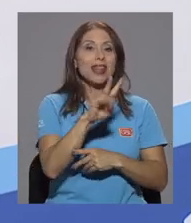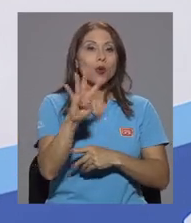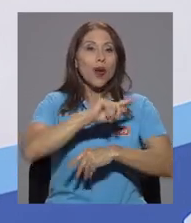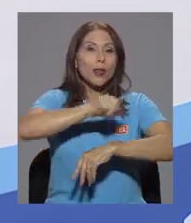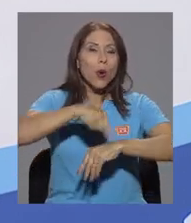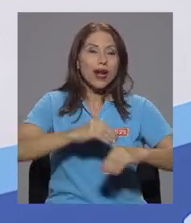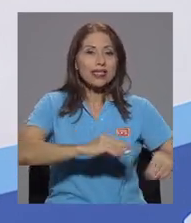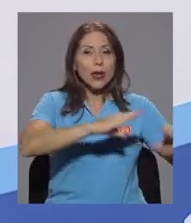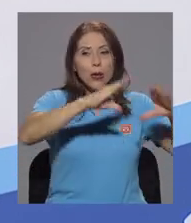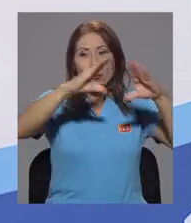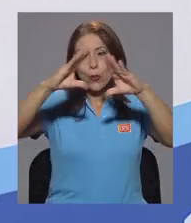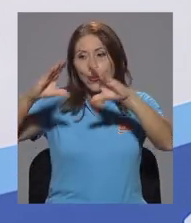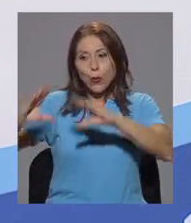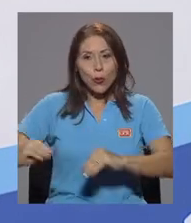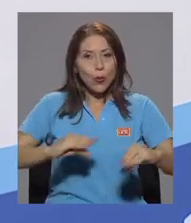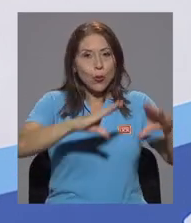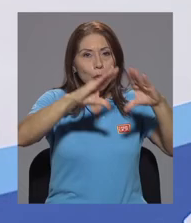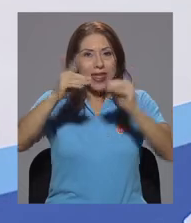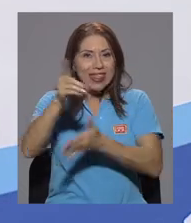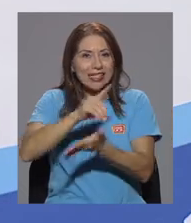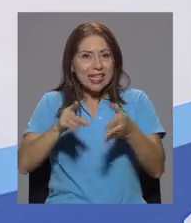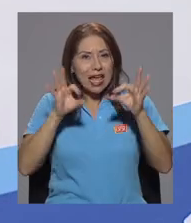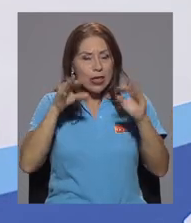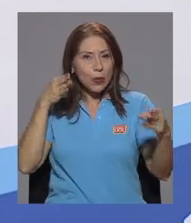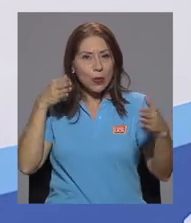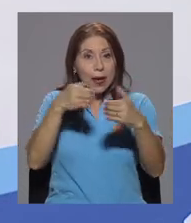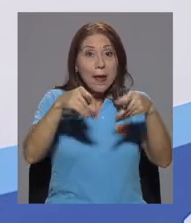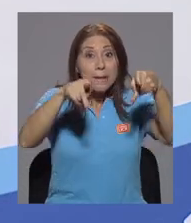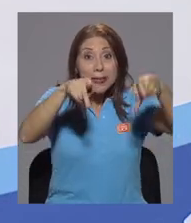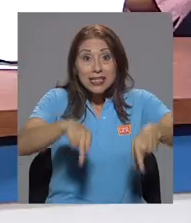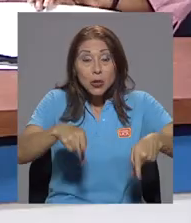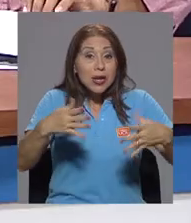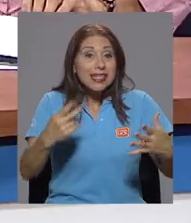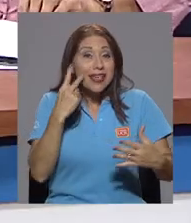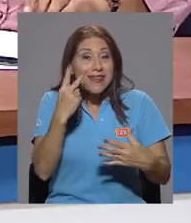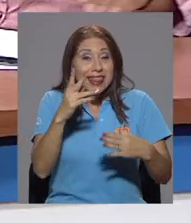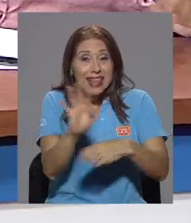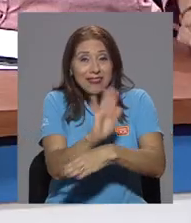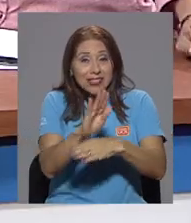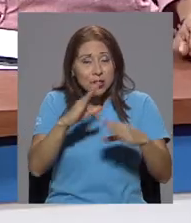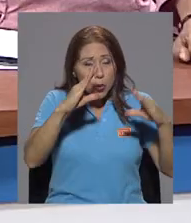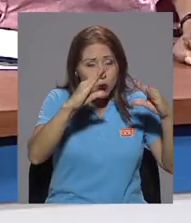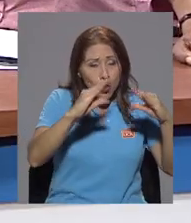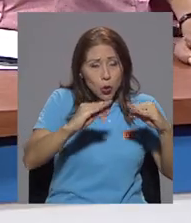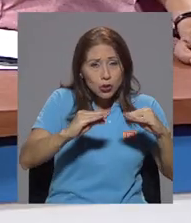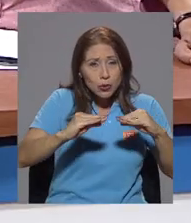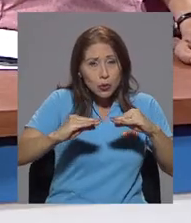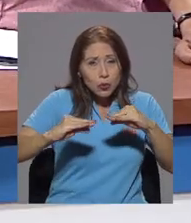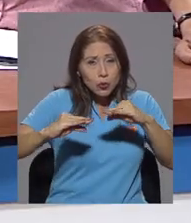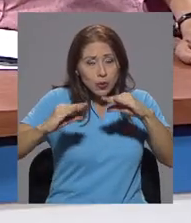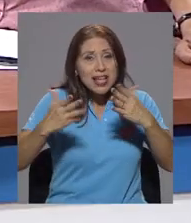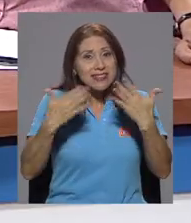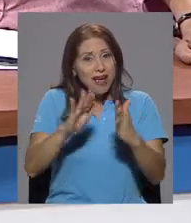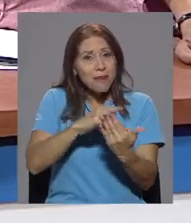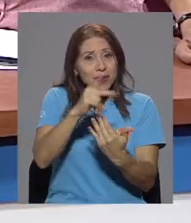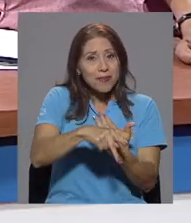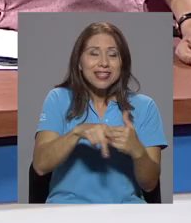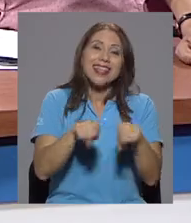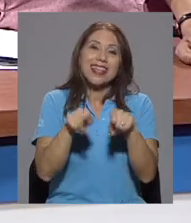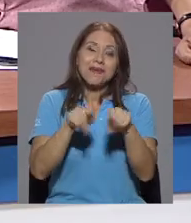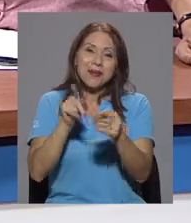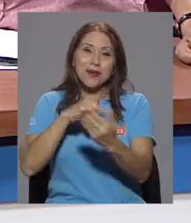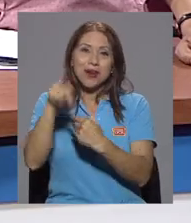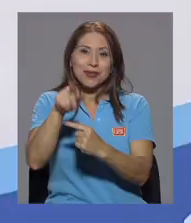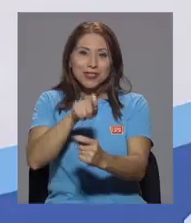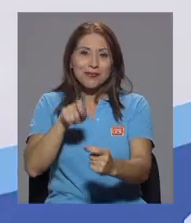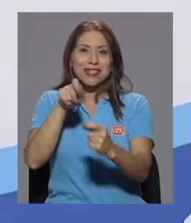diseñada entonces ahora hay programación para los noctámbulos para la gente que ve televisión por la madrugada y también hay una programación específica para la